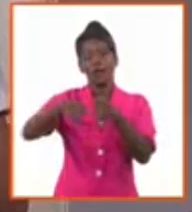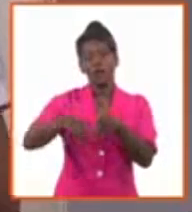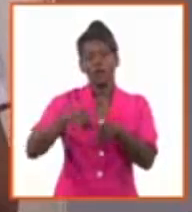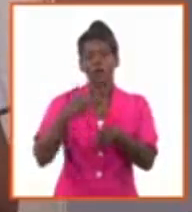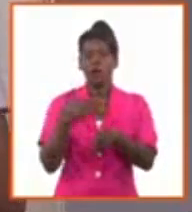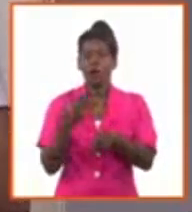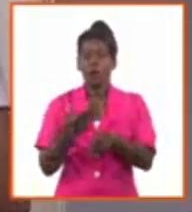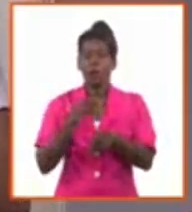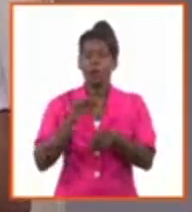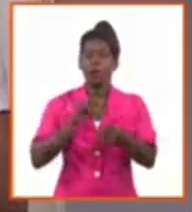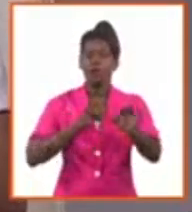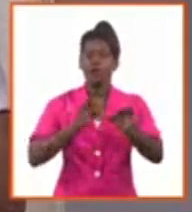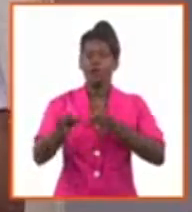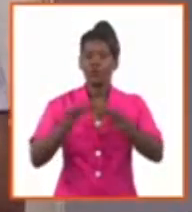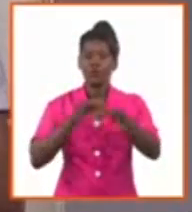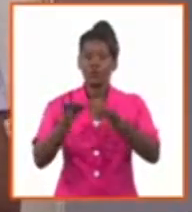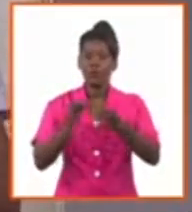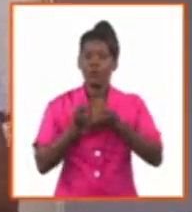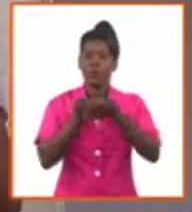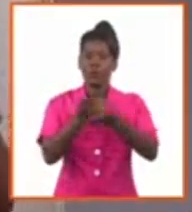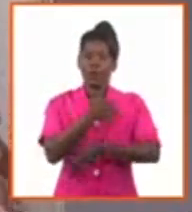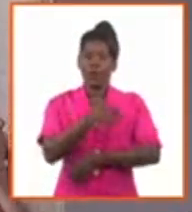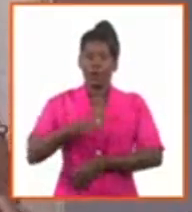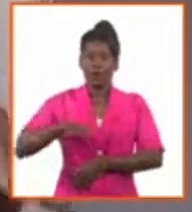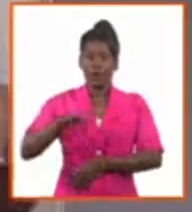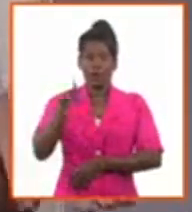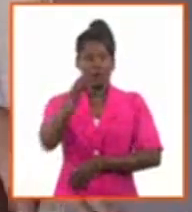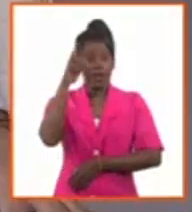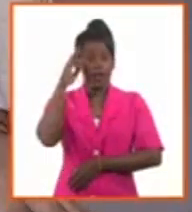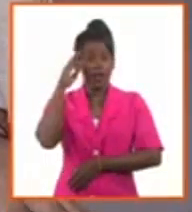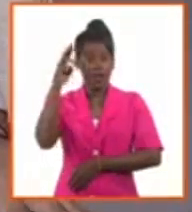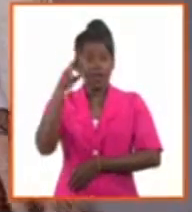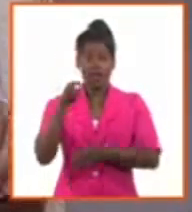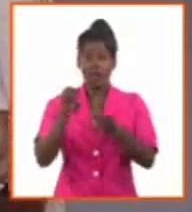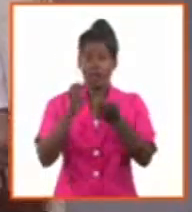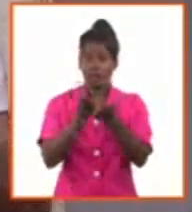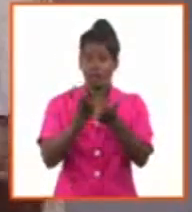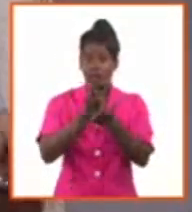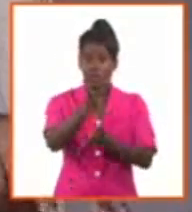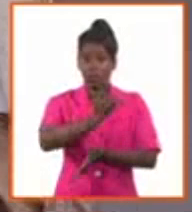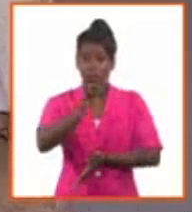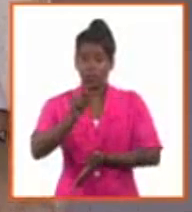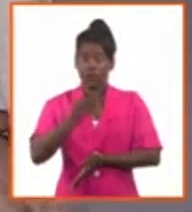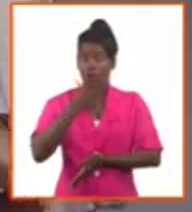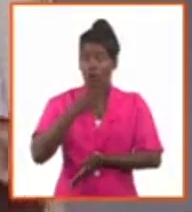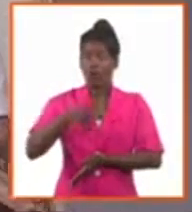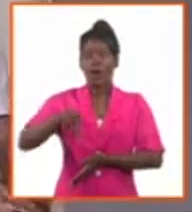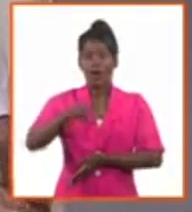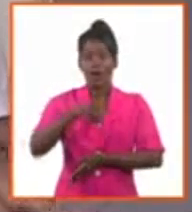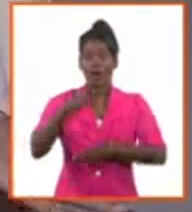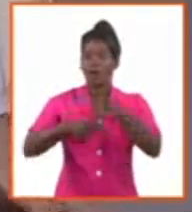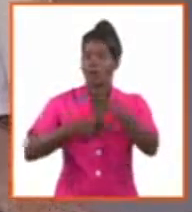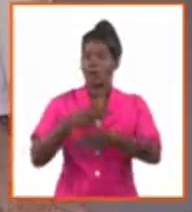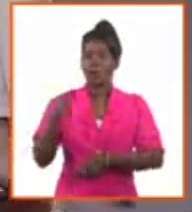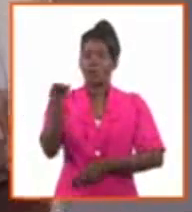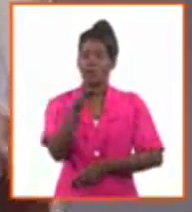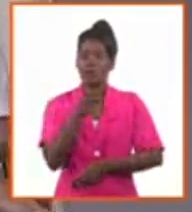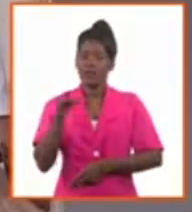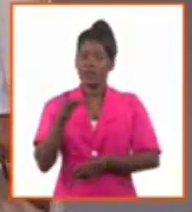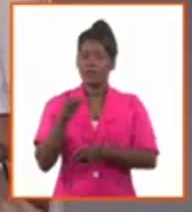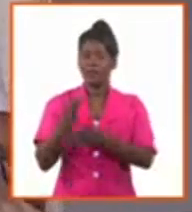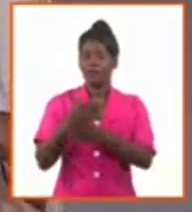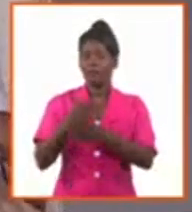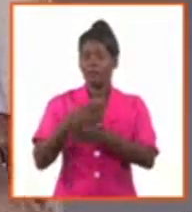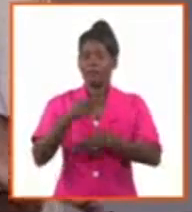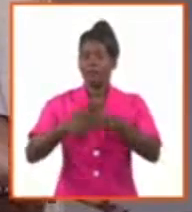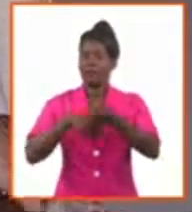estudiantil en nuestras comunidades. Recordamos que en el tiempo de la pandemia nuestros jóvenes universitarios se articularon por municipio con una